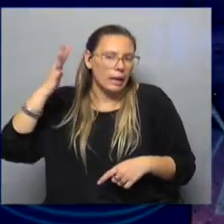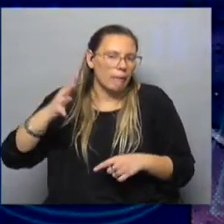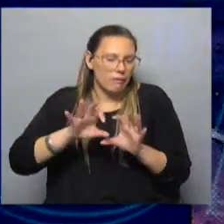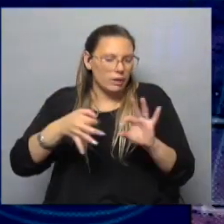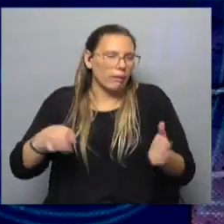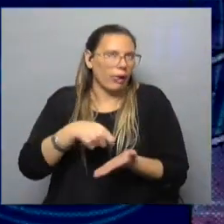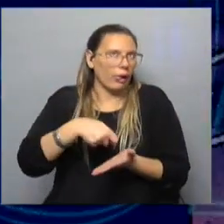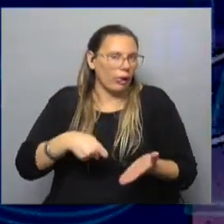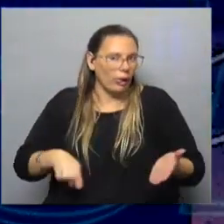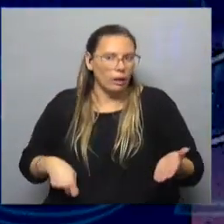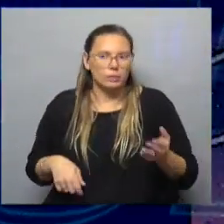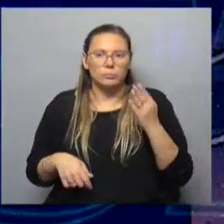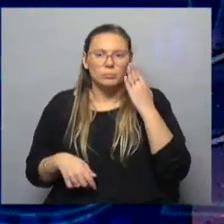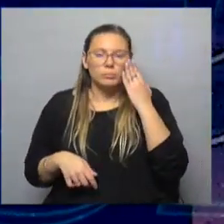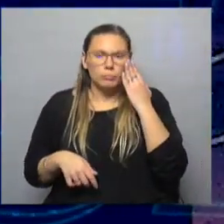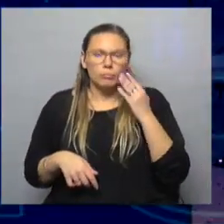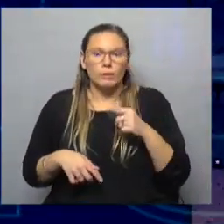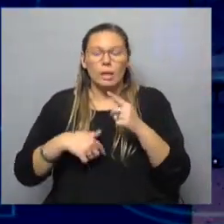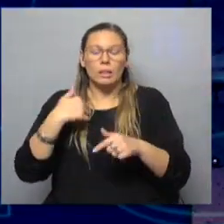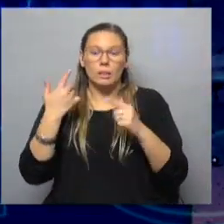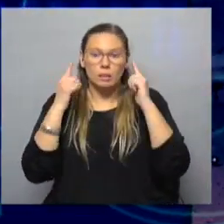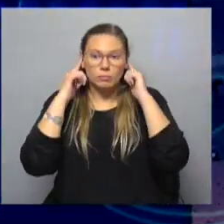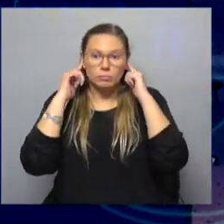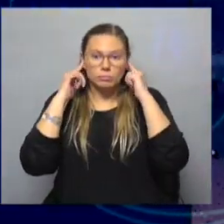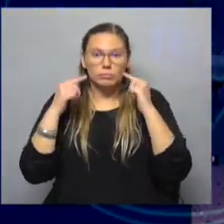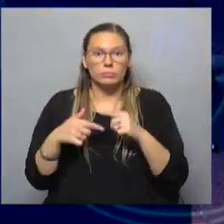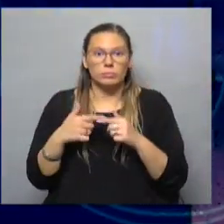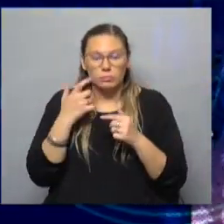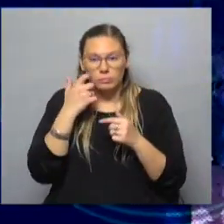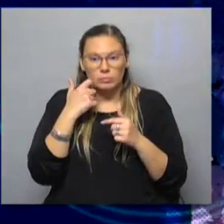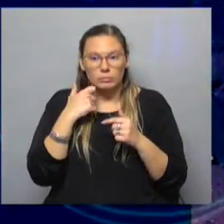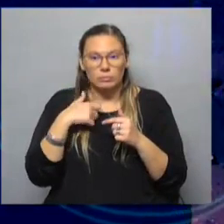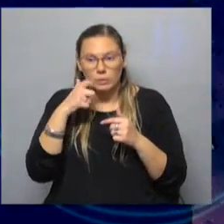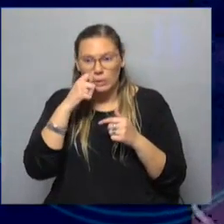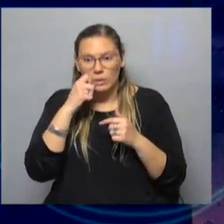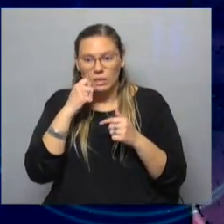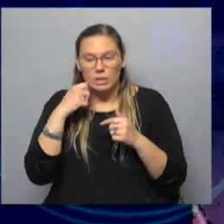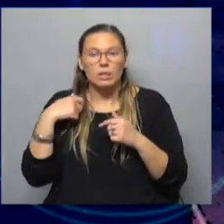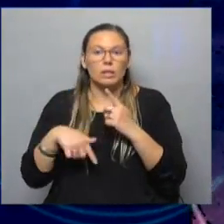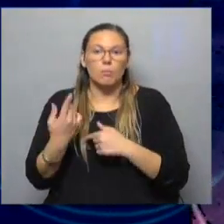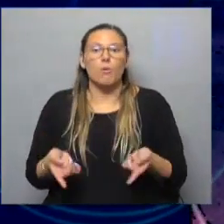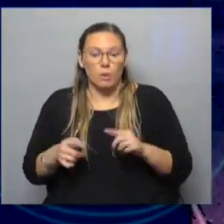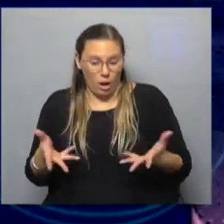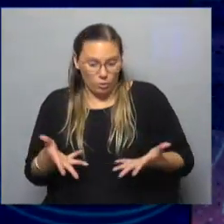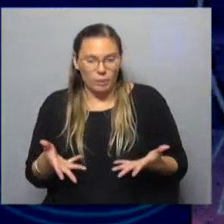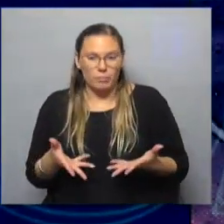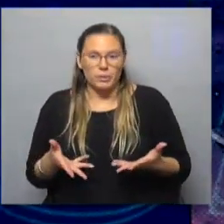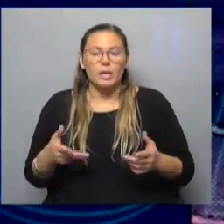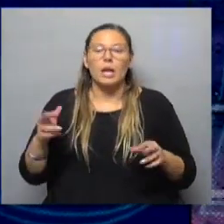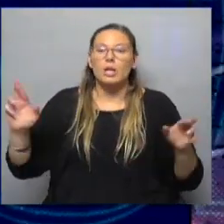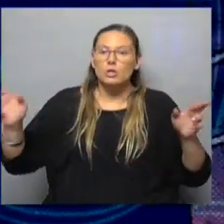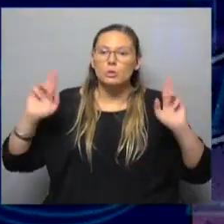todo. Bueno, y después... volviendo al hoy, digamos, en el